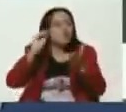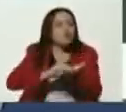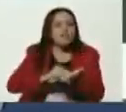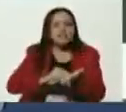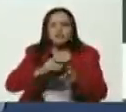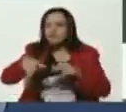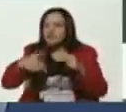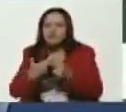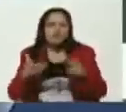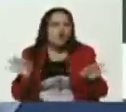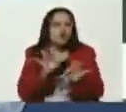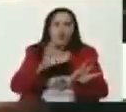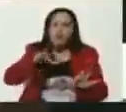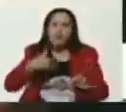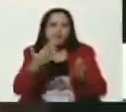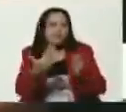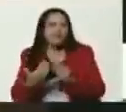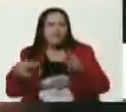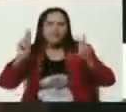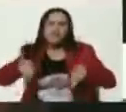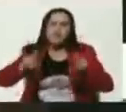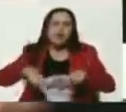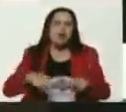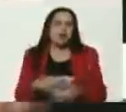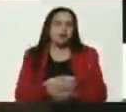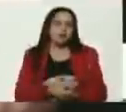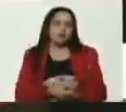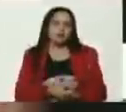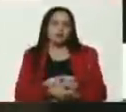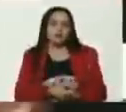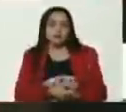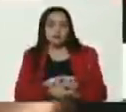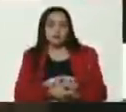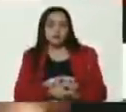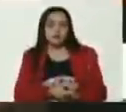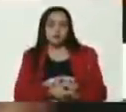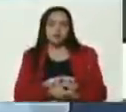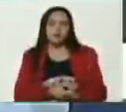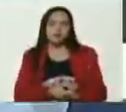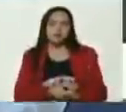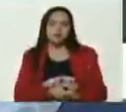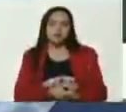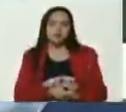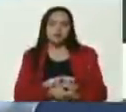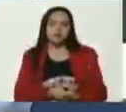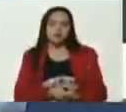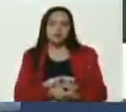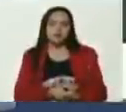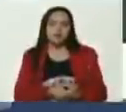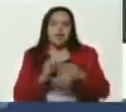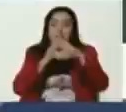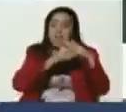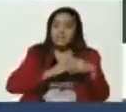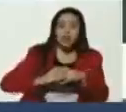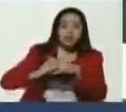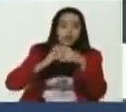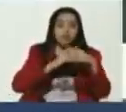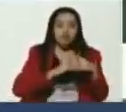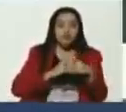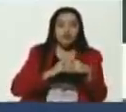Más nunca volverá. Y el imperialismo no le va a